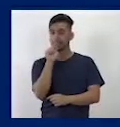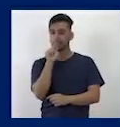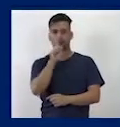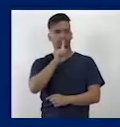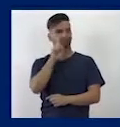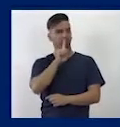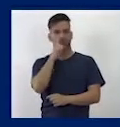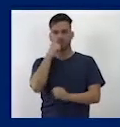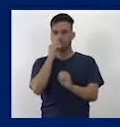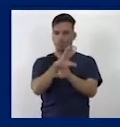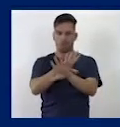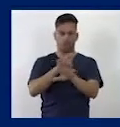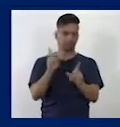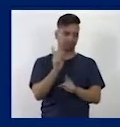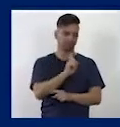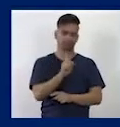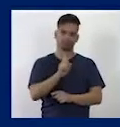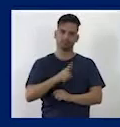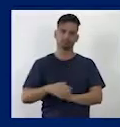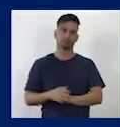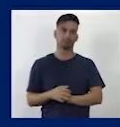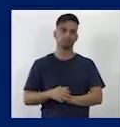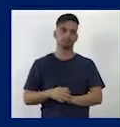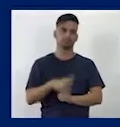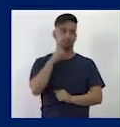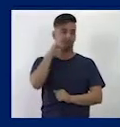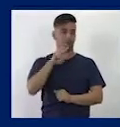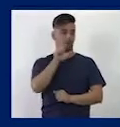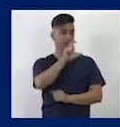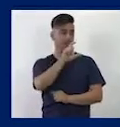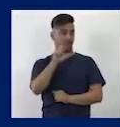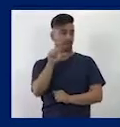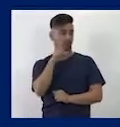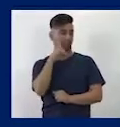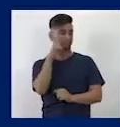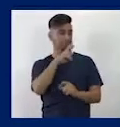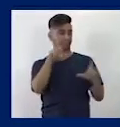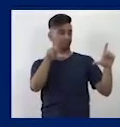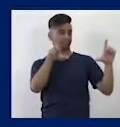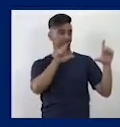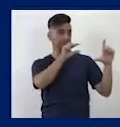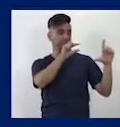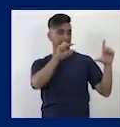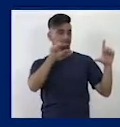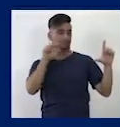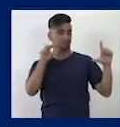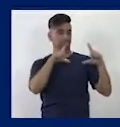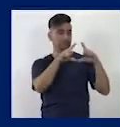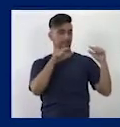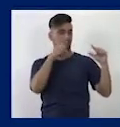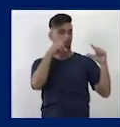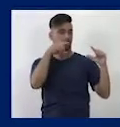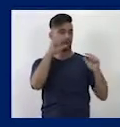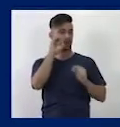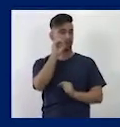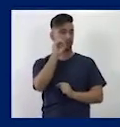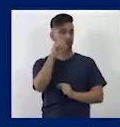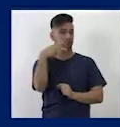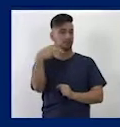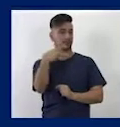no exportan pulsando trabajo del traje su placer igual a menos ene efe